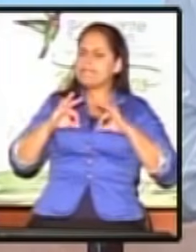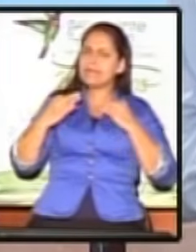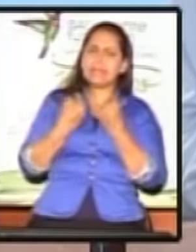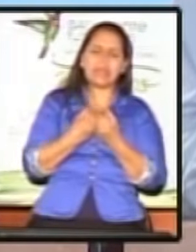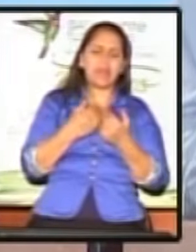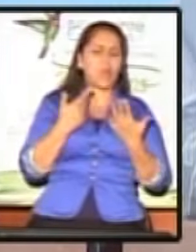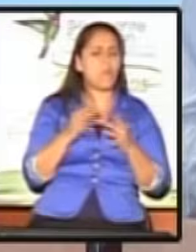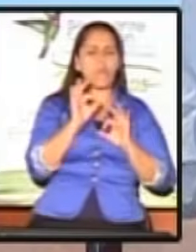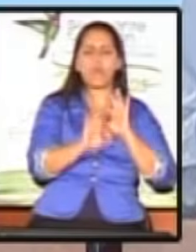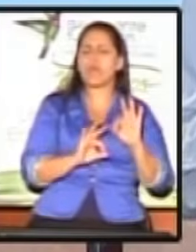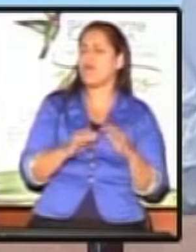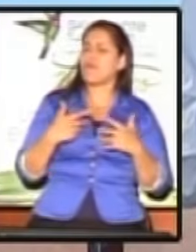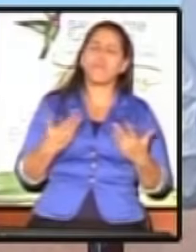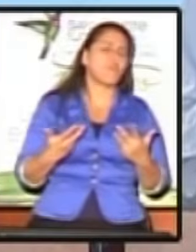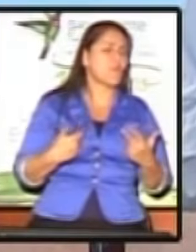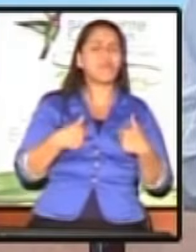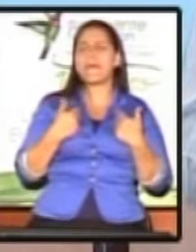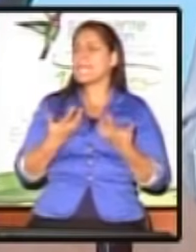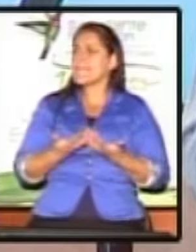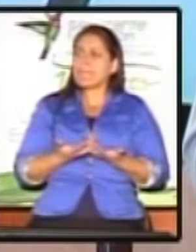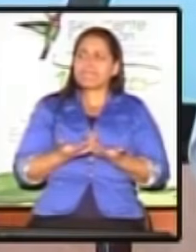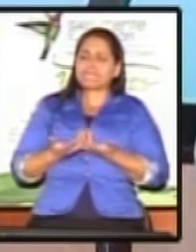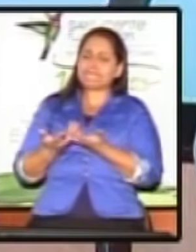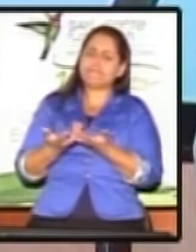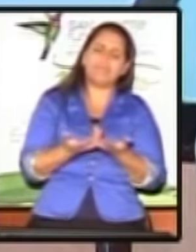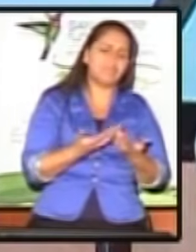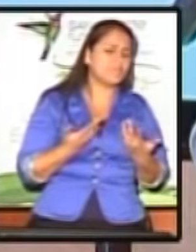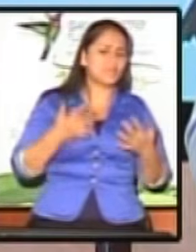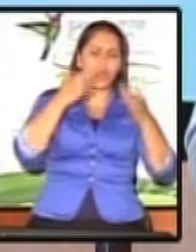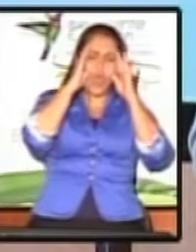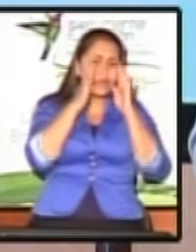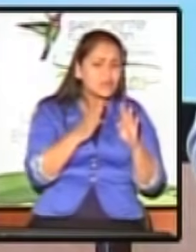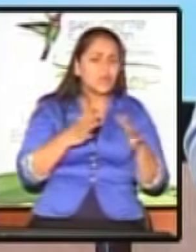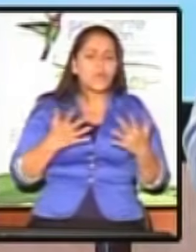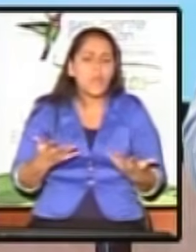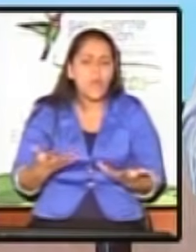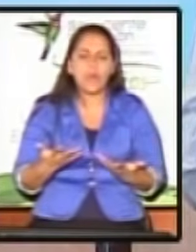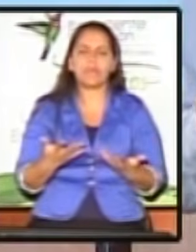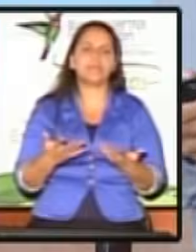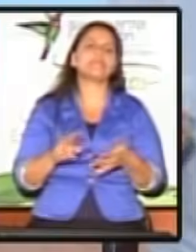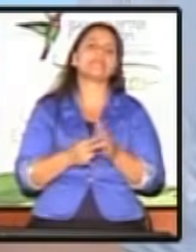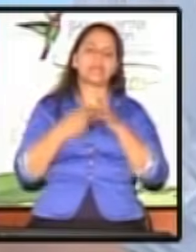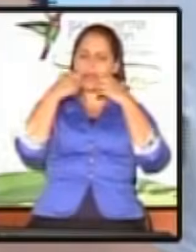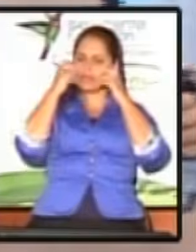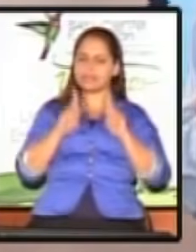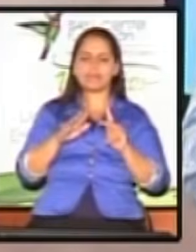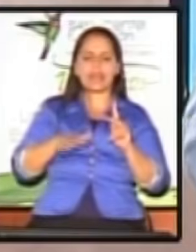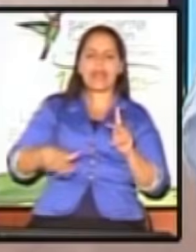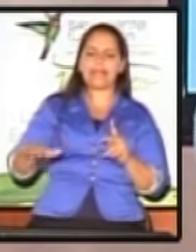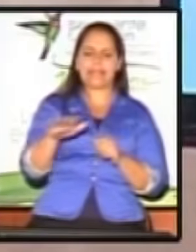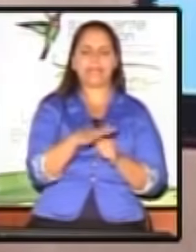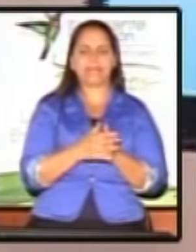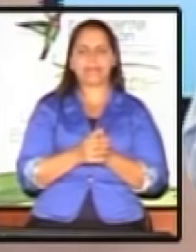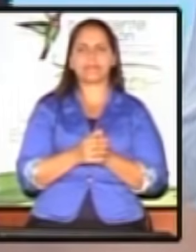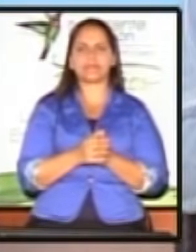otro, porque no saben cómo, algo que está inherente en nuestra especie. Hace